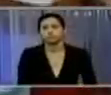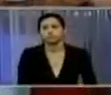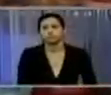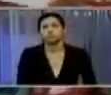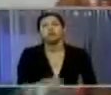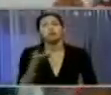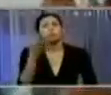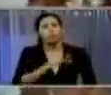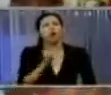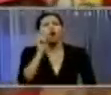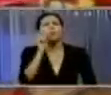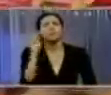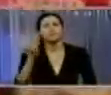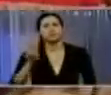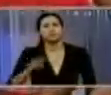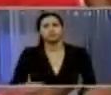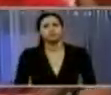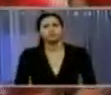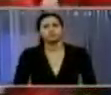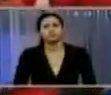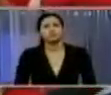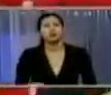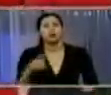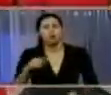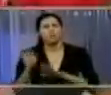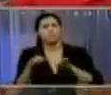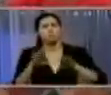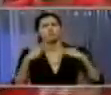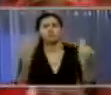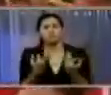venezolano, le estamos prestando todo el apoyo a su familia.